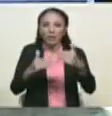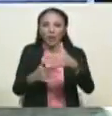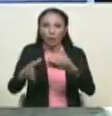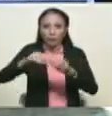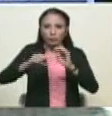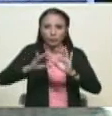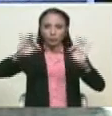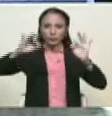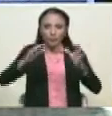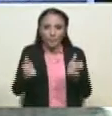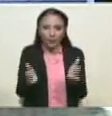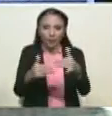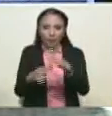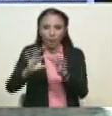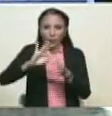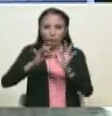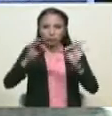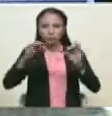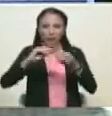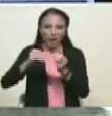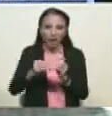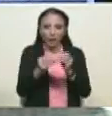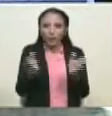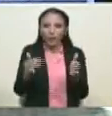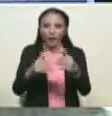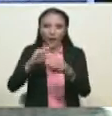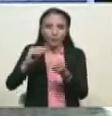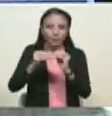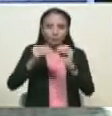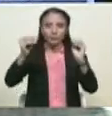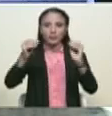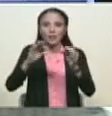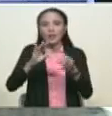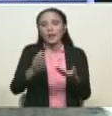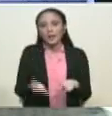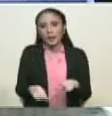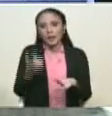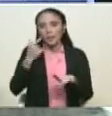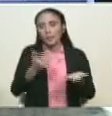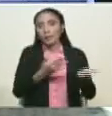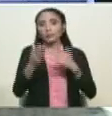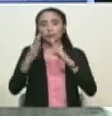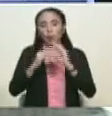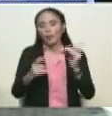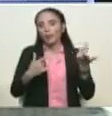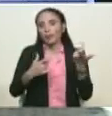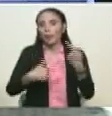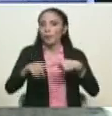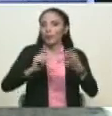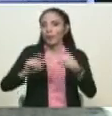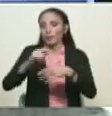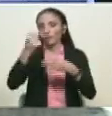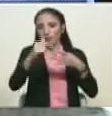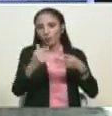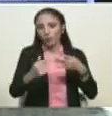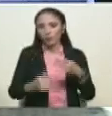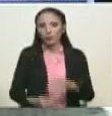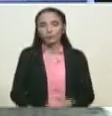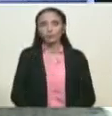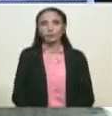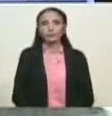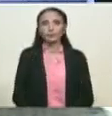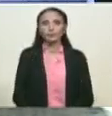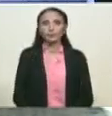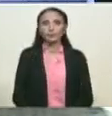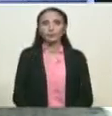empaquetado y comercialización socialista, lo cual se requiere para todas las actividades económicas. Me están